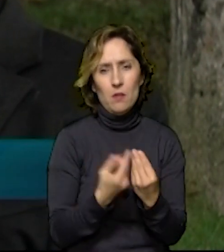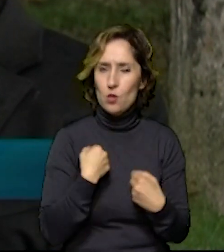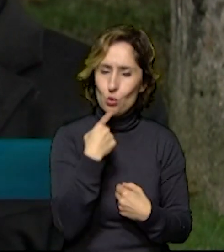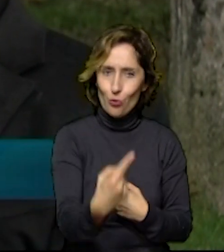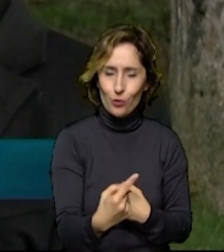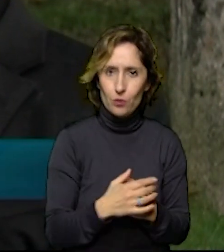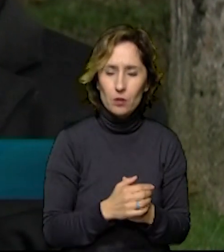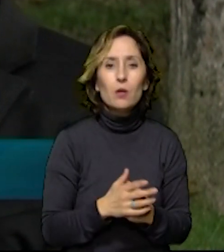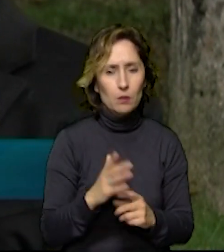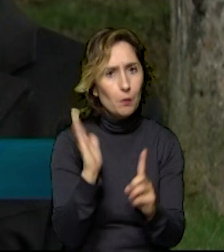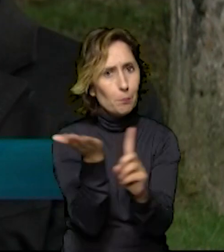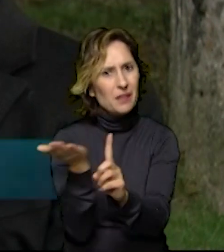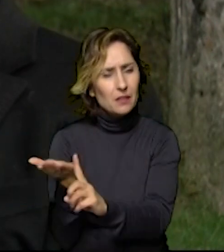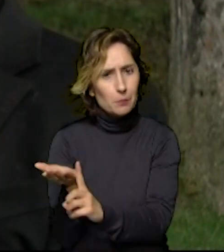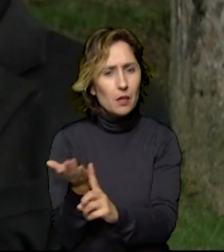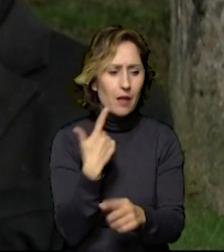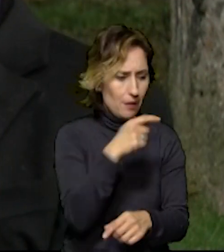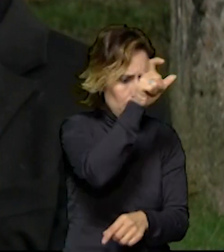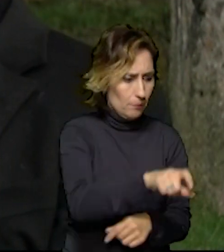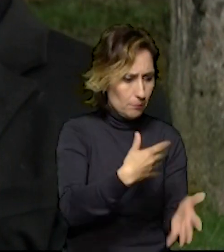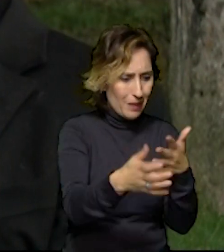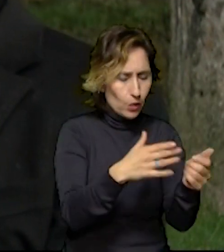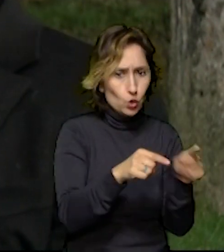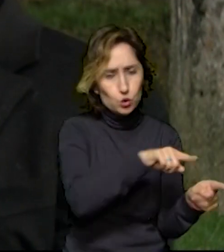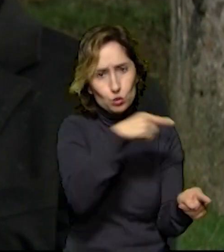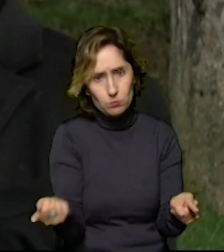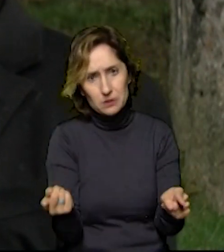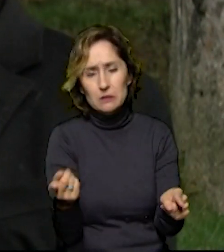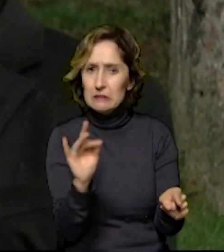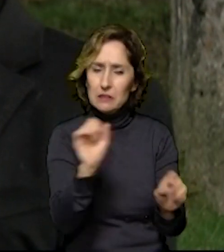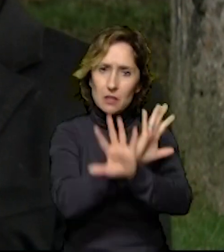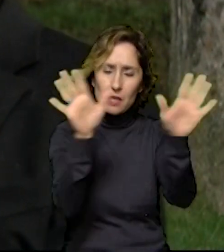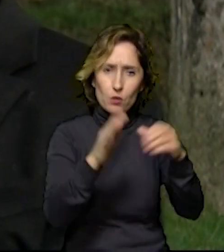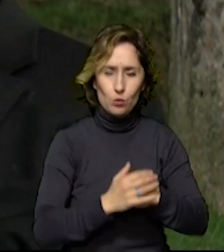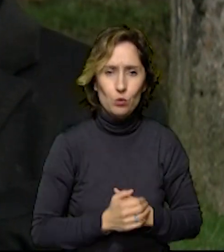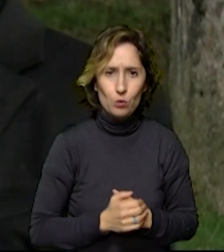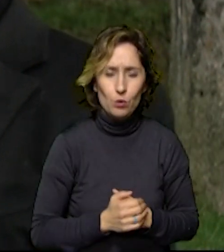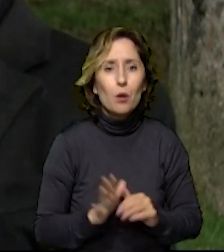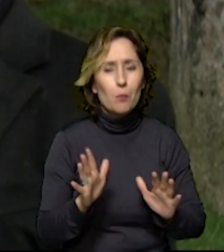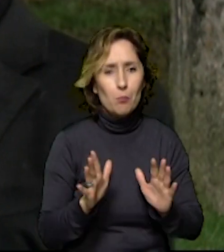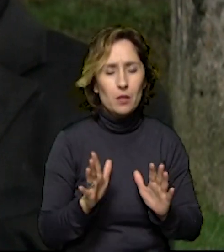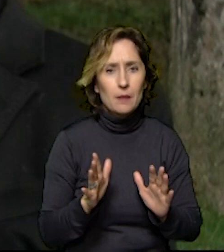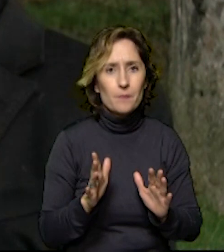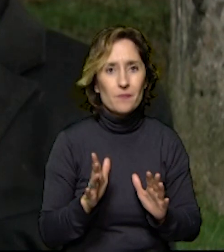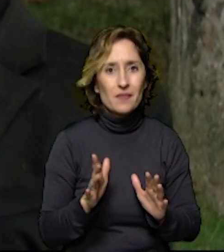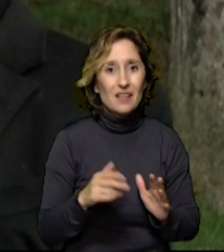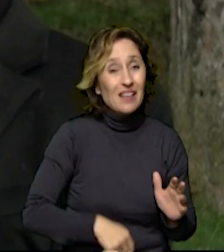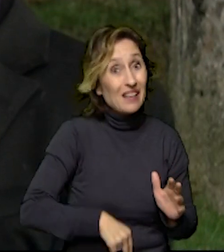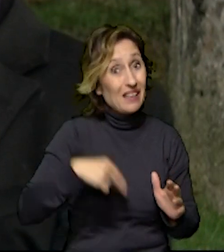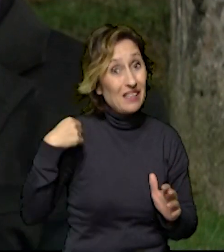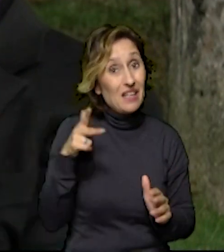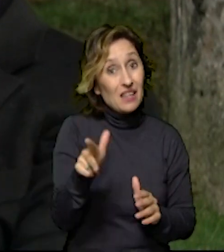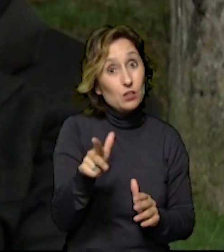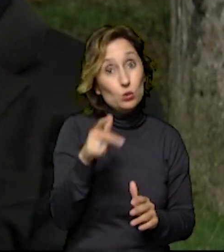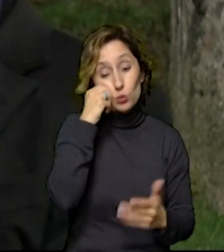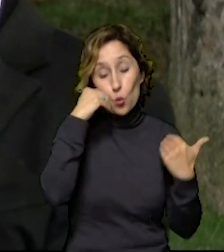sí. Hay unas víctimas y hay unos verdugos, pues claro que sí, es evidente, ¿no? Pero hay una vulneración generalizada de derechos